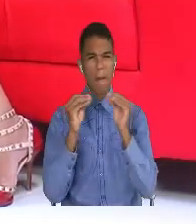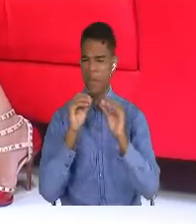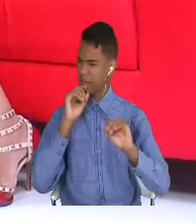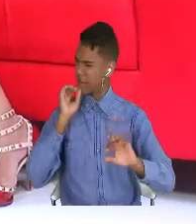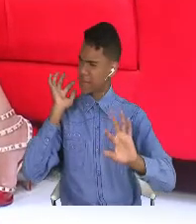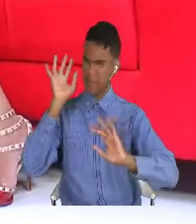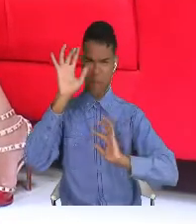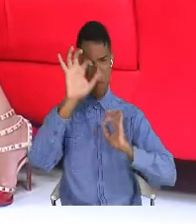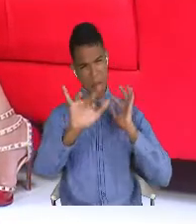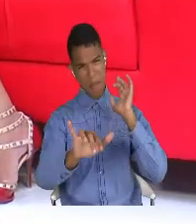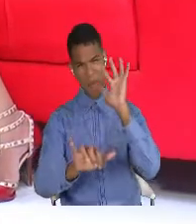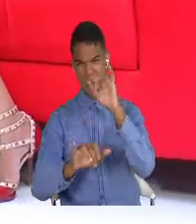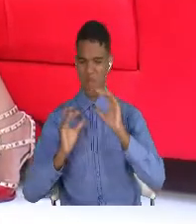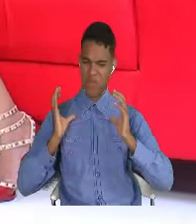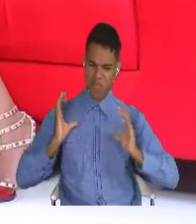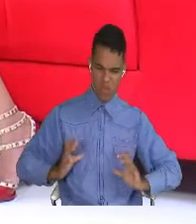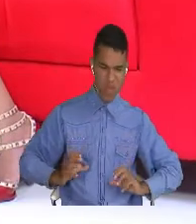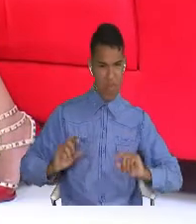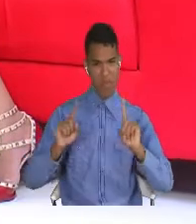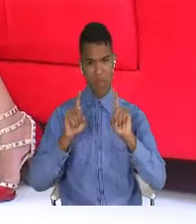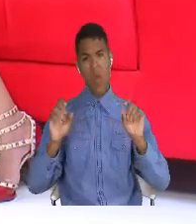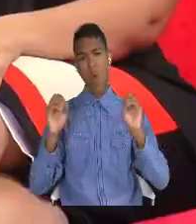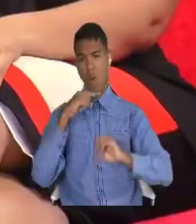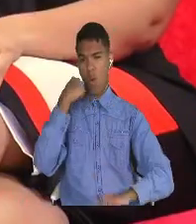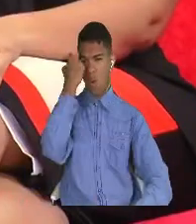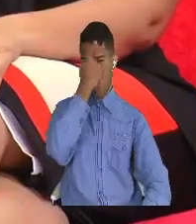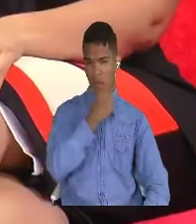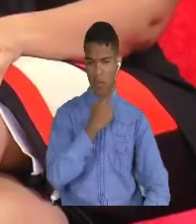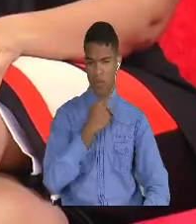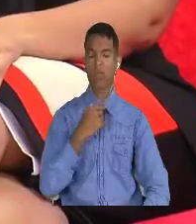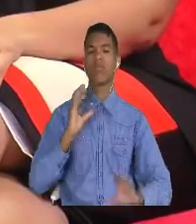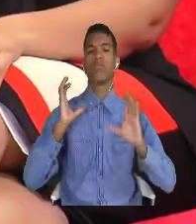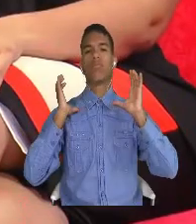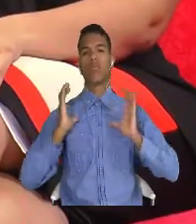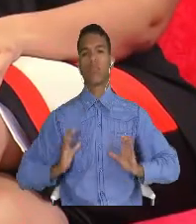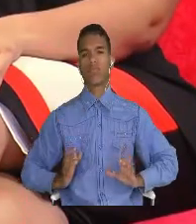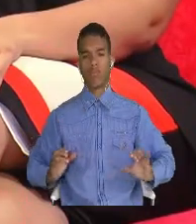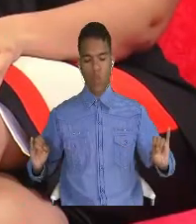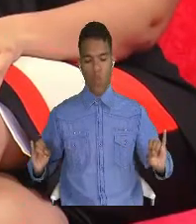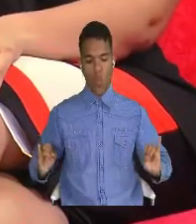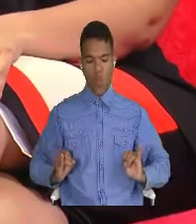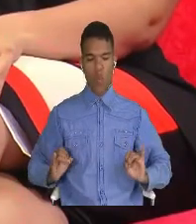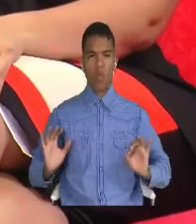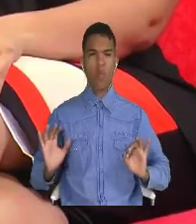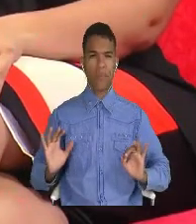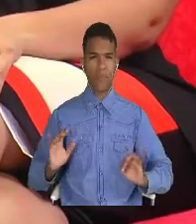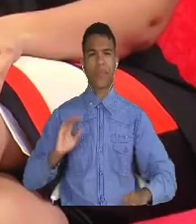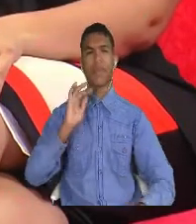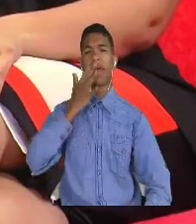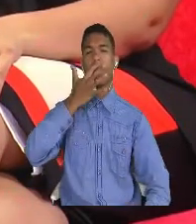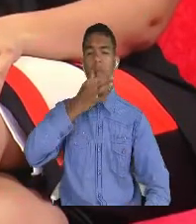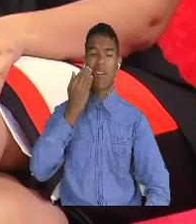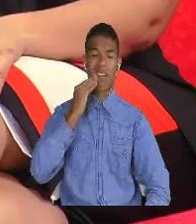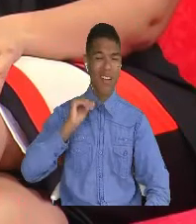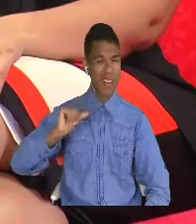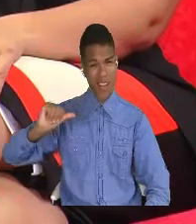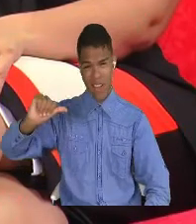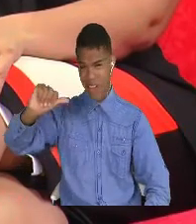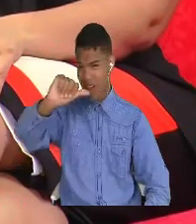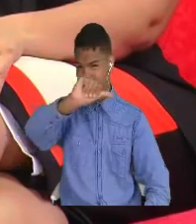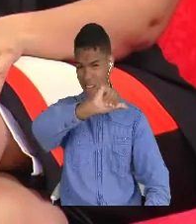a la estética? La verdad, reducción. Jennifer, eso es algo que todas las mujeres